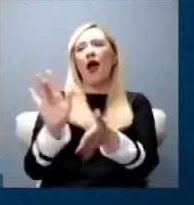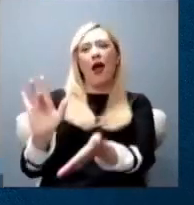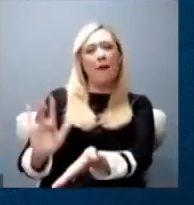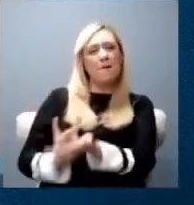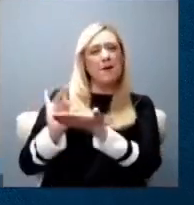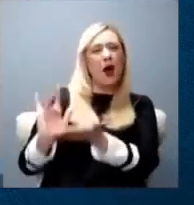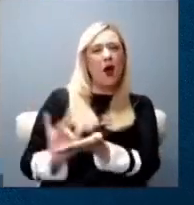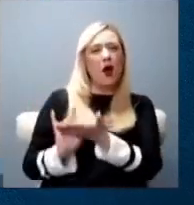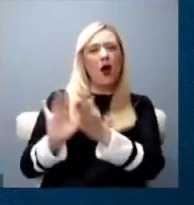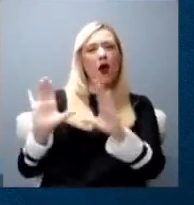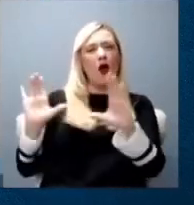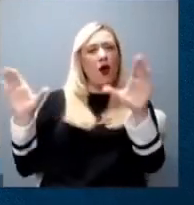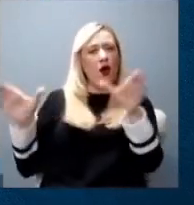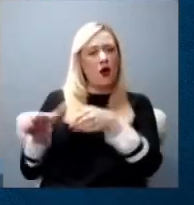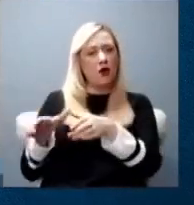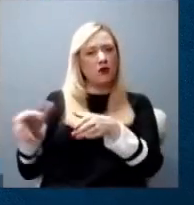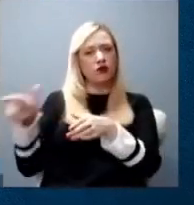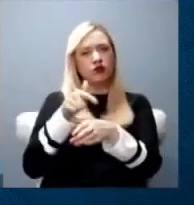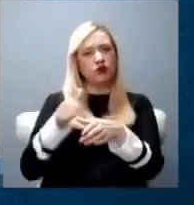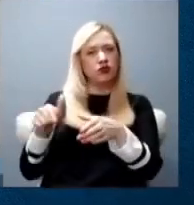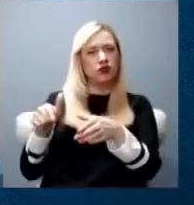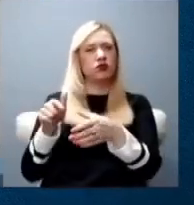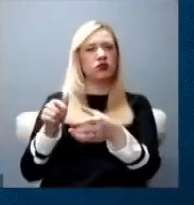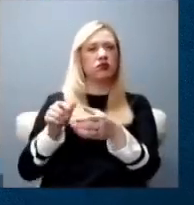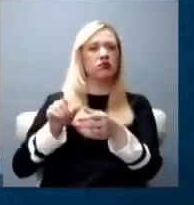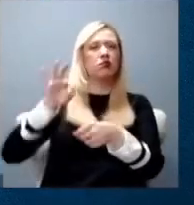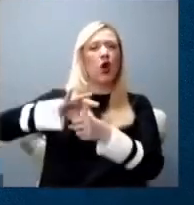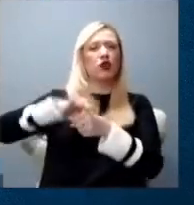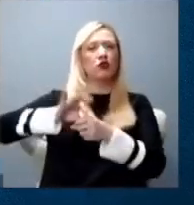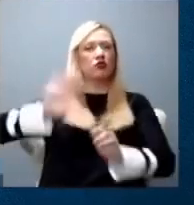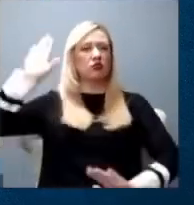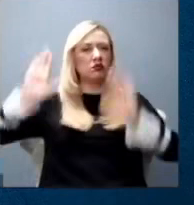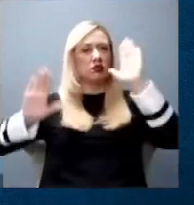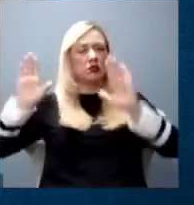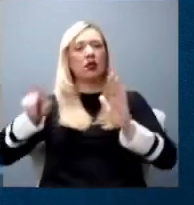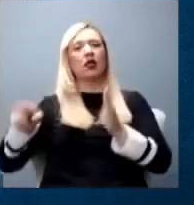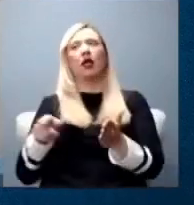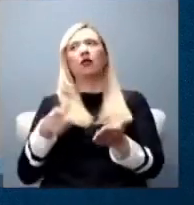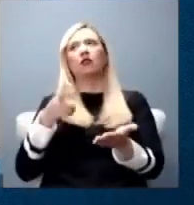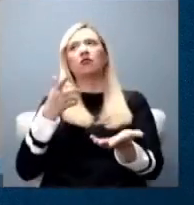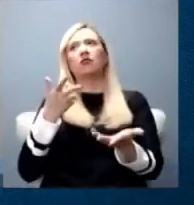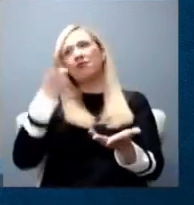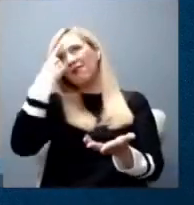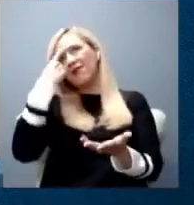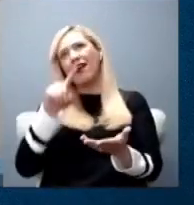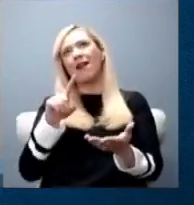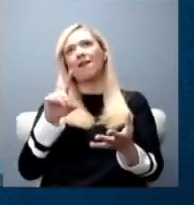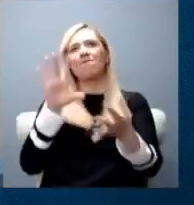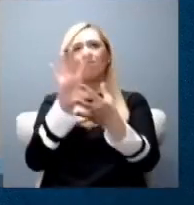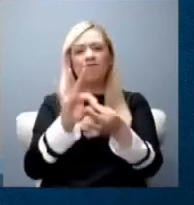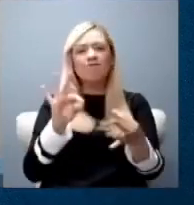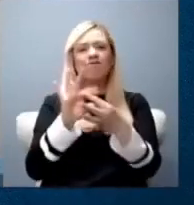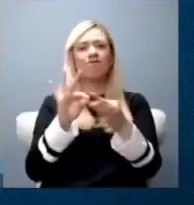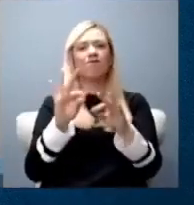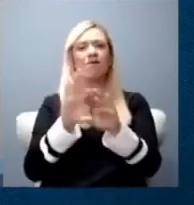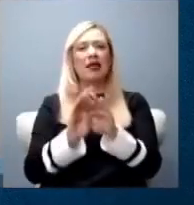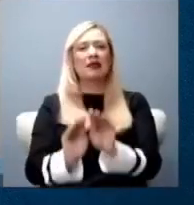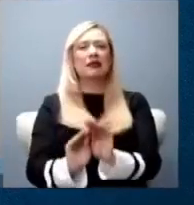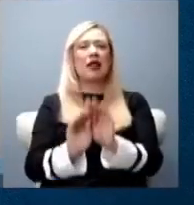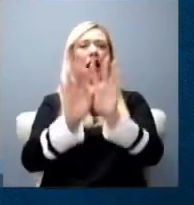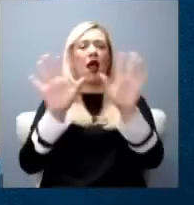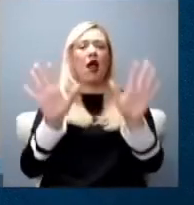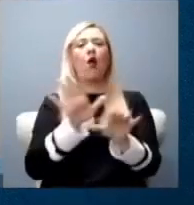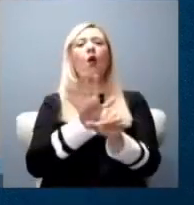son instrumentos o decisiones que intentan aclarar cuál es el alcance y